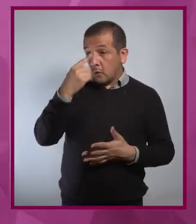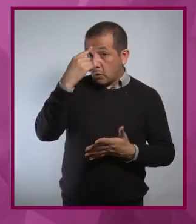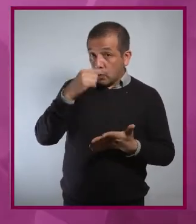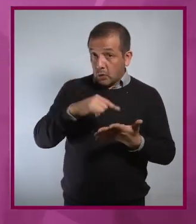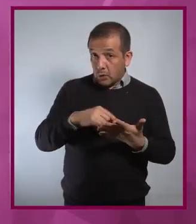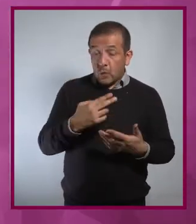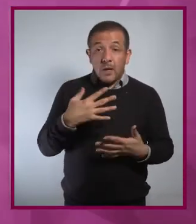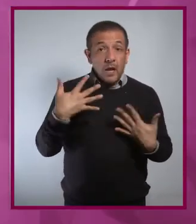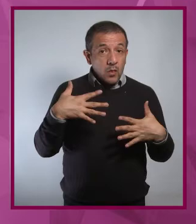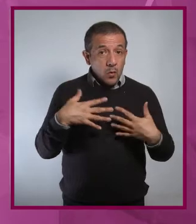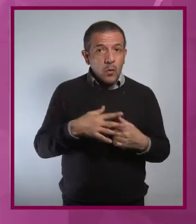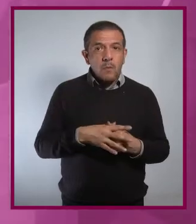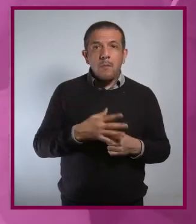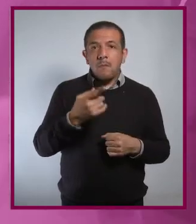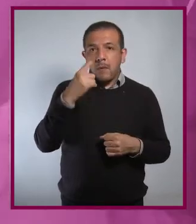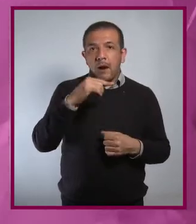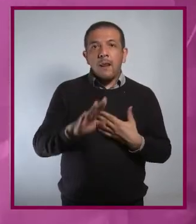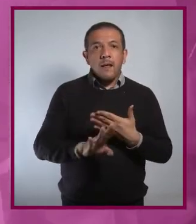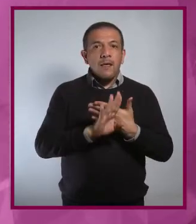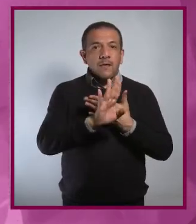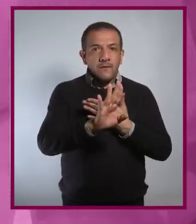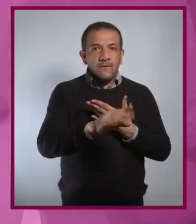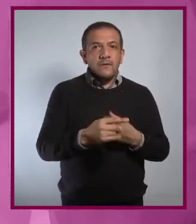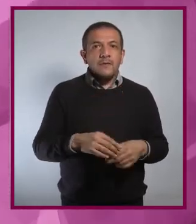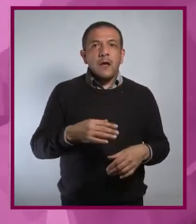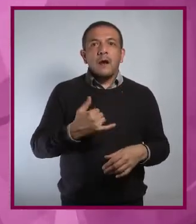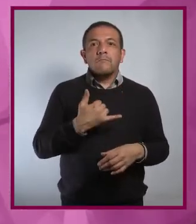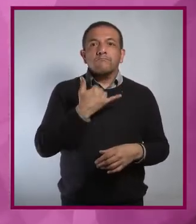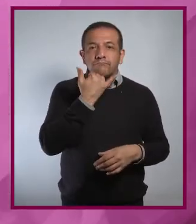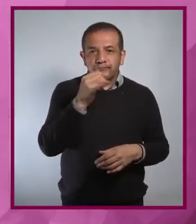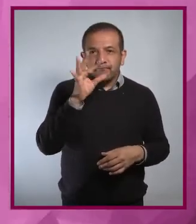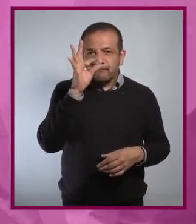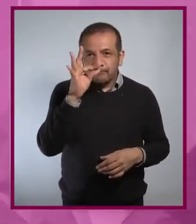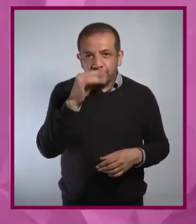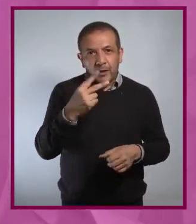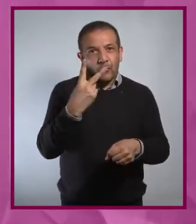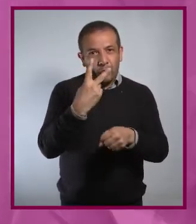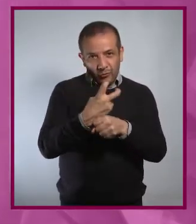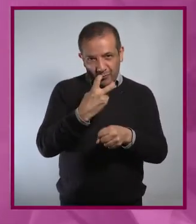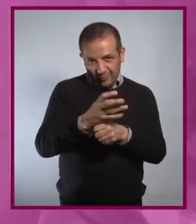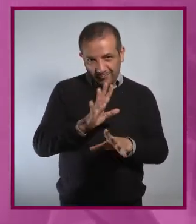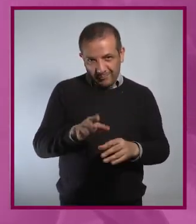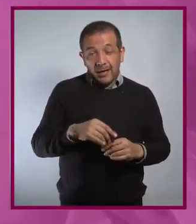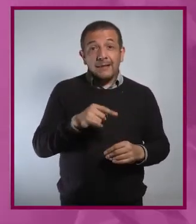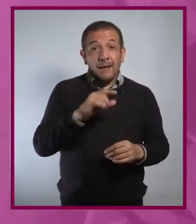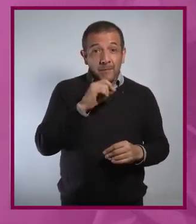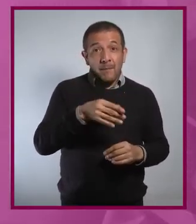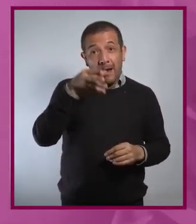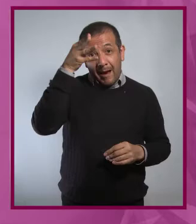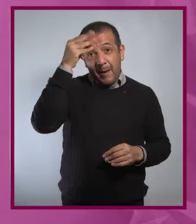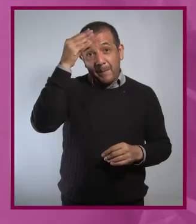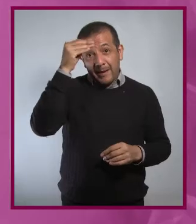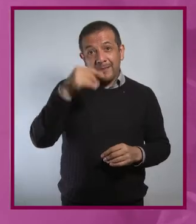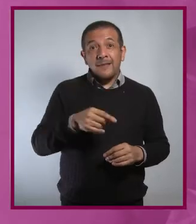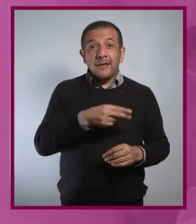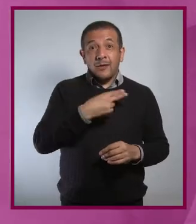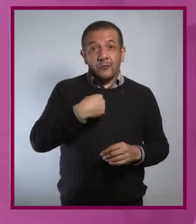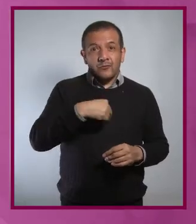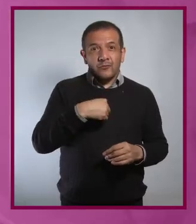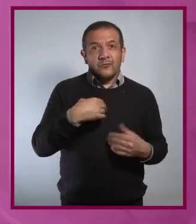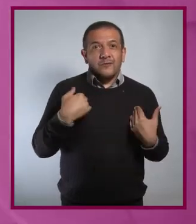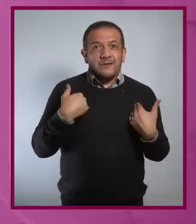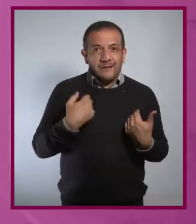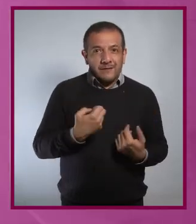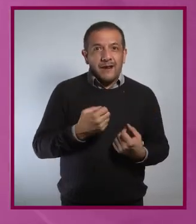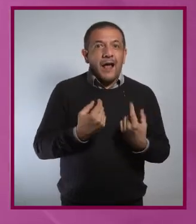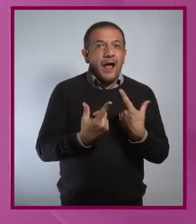para no cometer la misma equivocación 2 veces, también podría servir para aprender, para enseñarnos